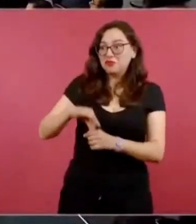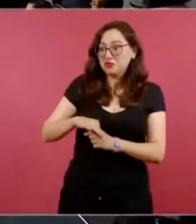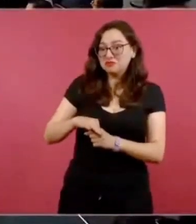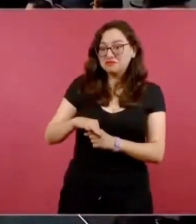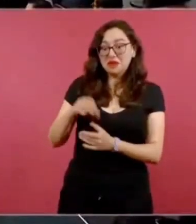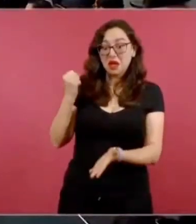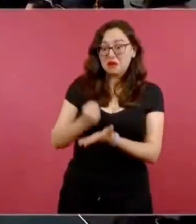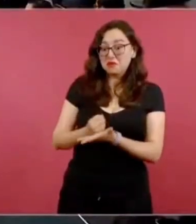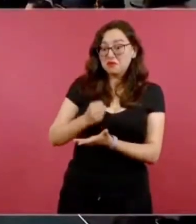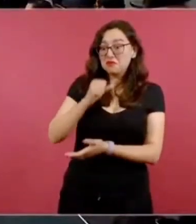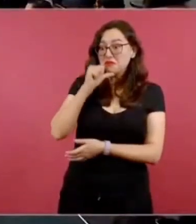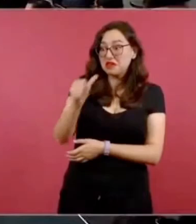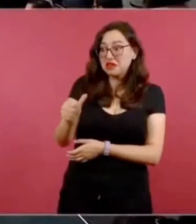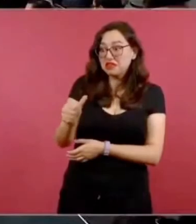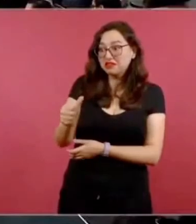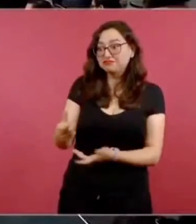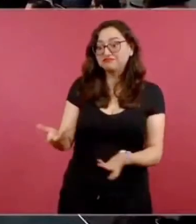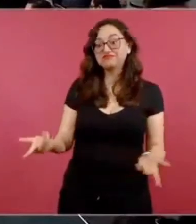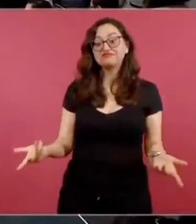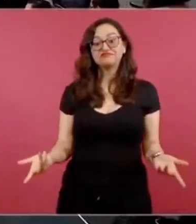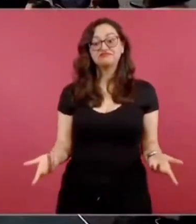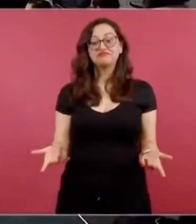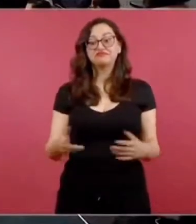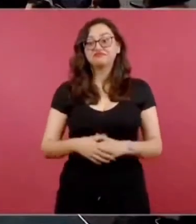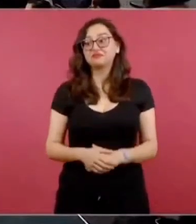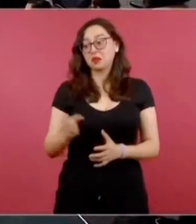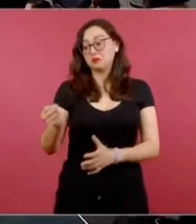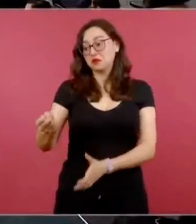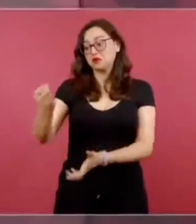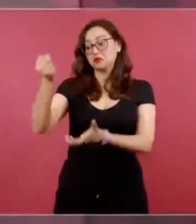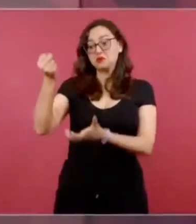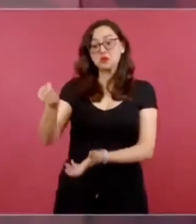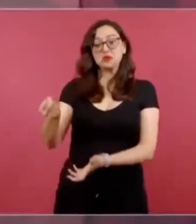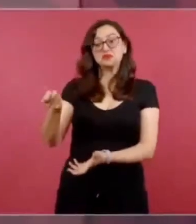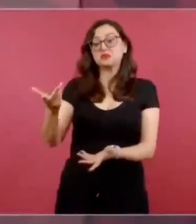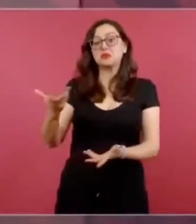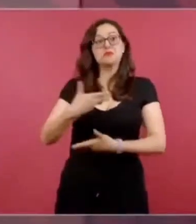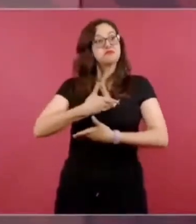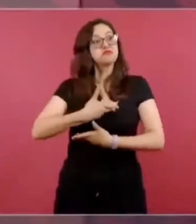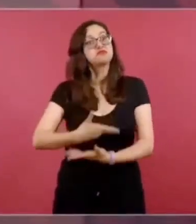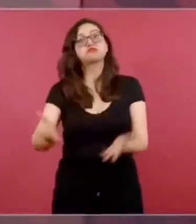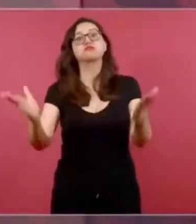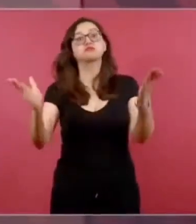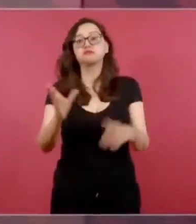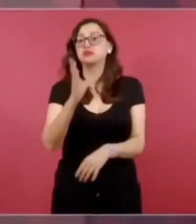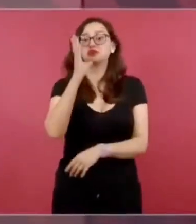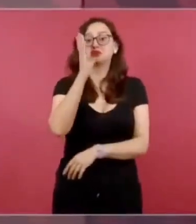era lo que sucedía antes. ¿Quién se quedaba con el presupuesto? Los mismos.